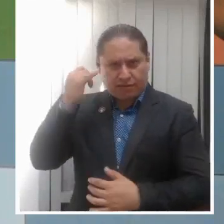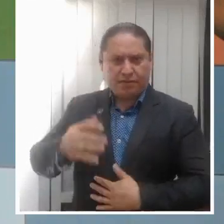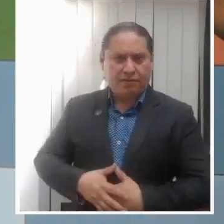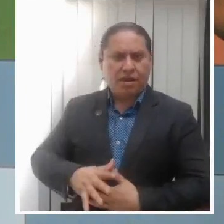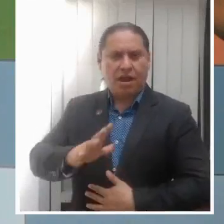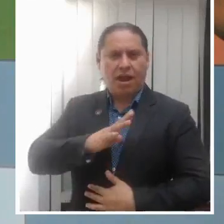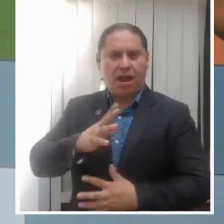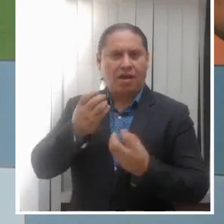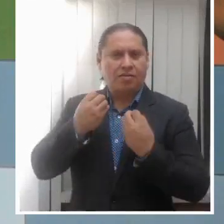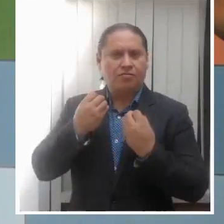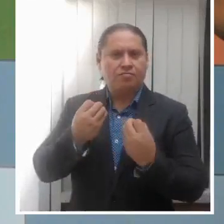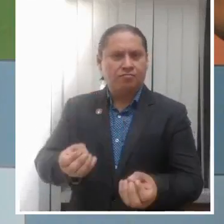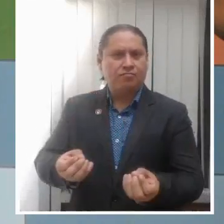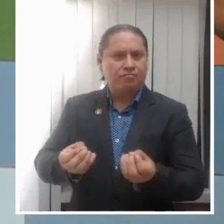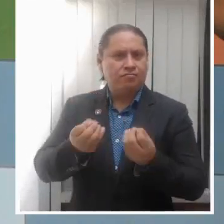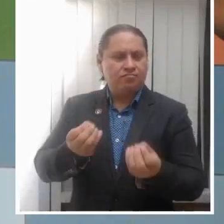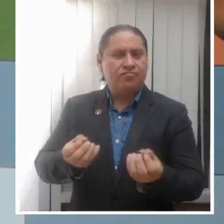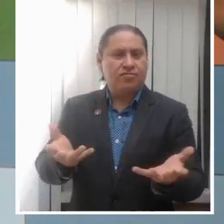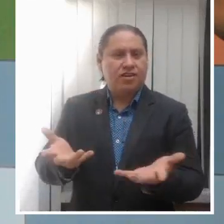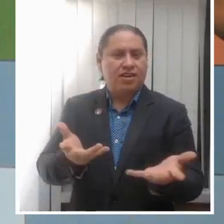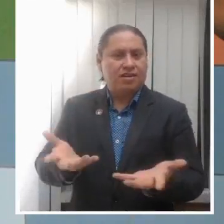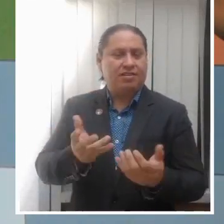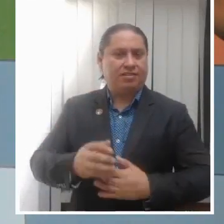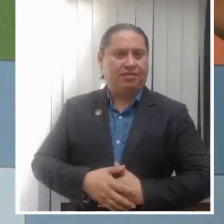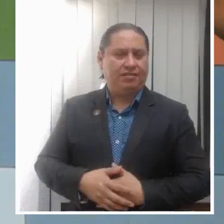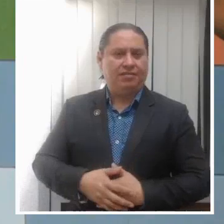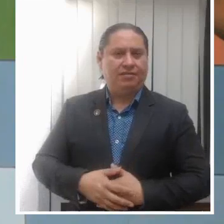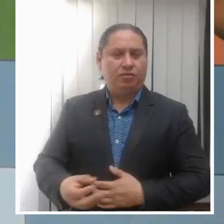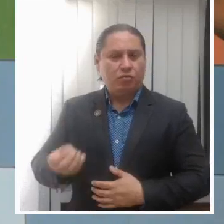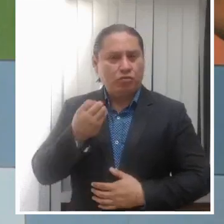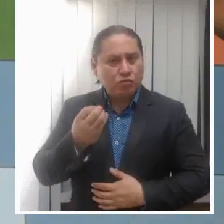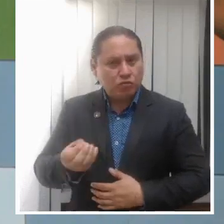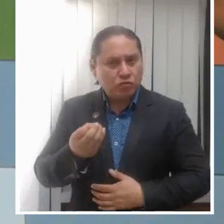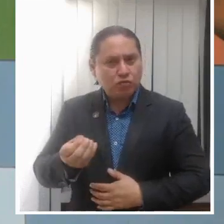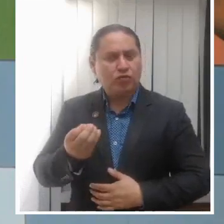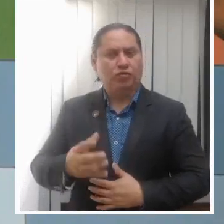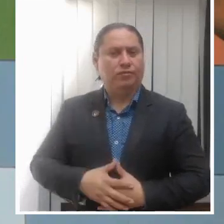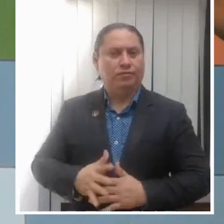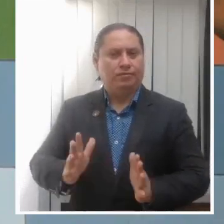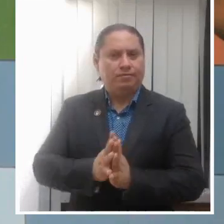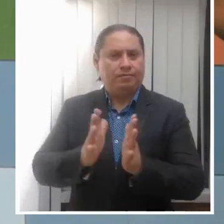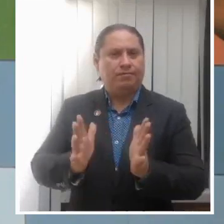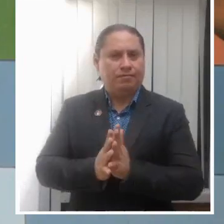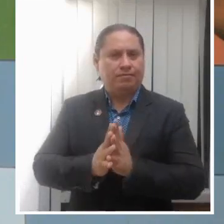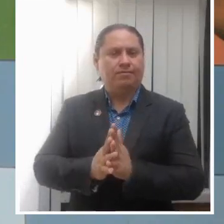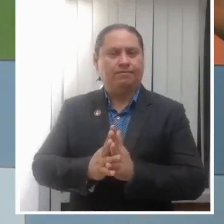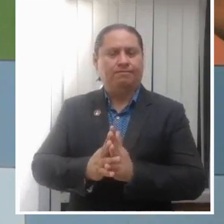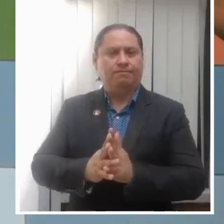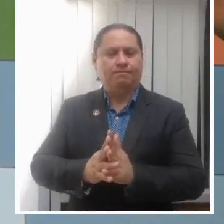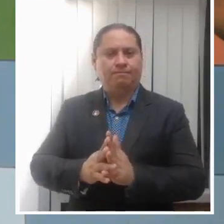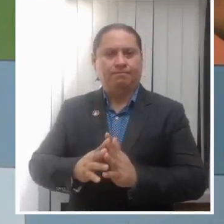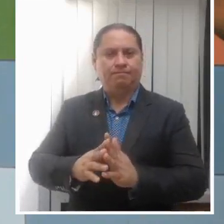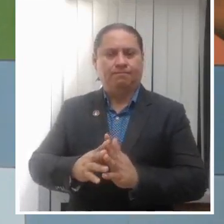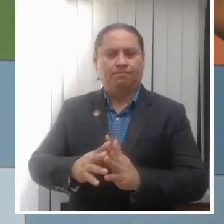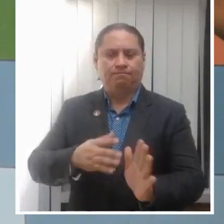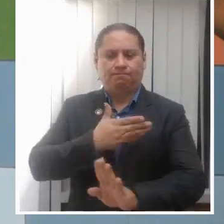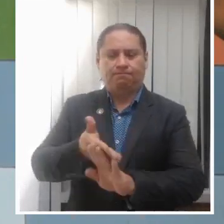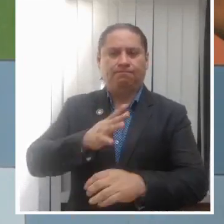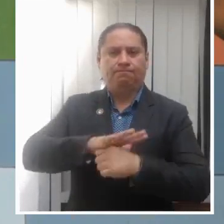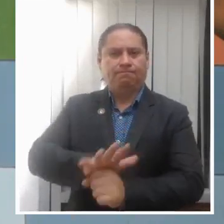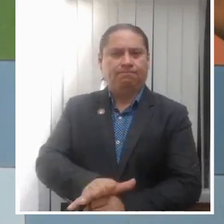hay mucho, mucho que hacer más allá de combatir la discriminación o el